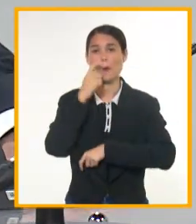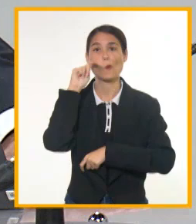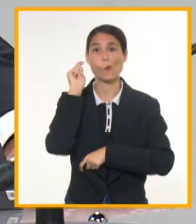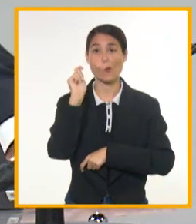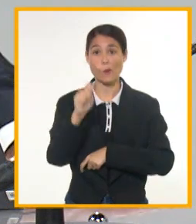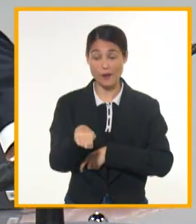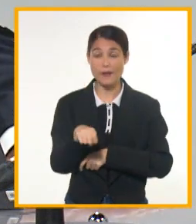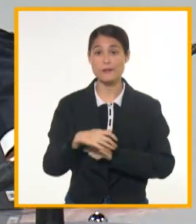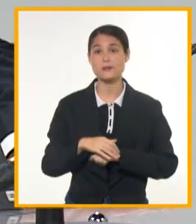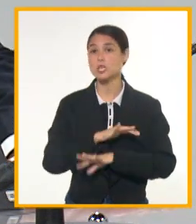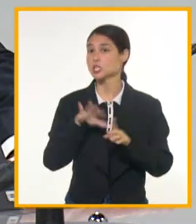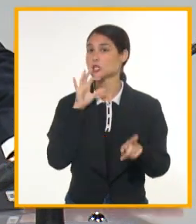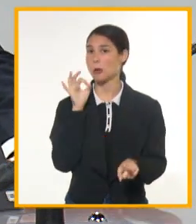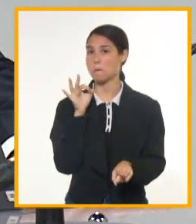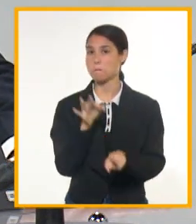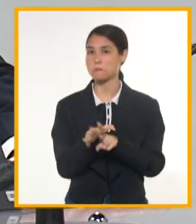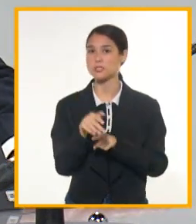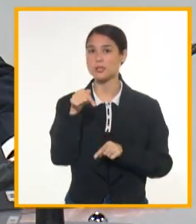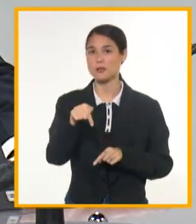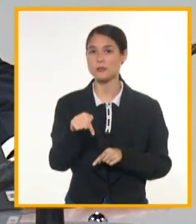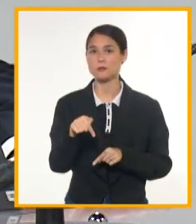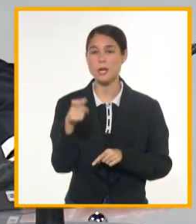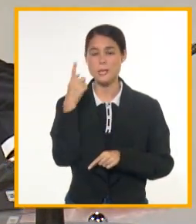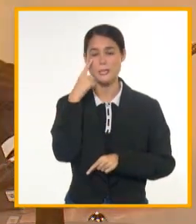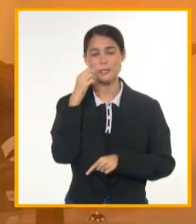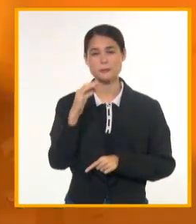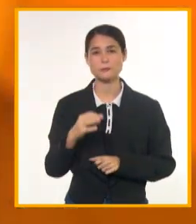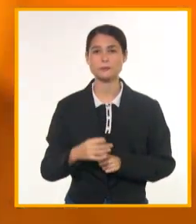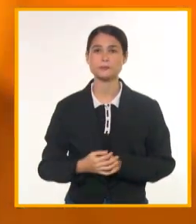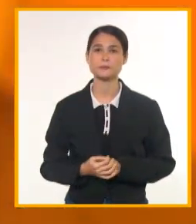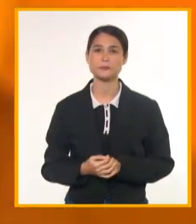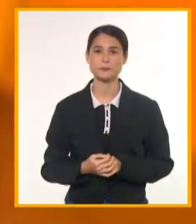con Mejías este análisis. Veamos.